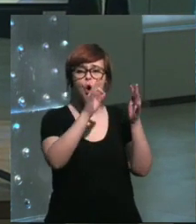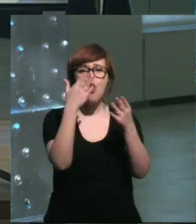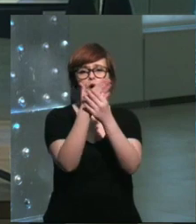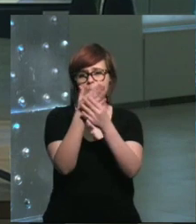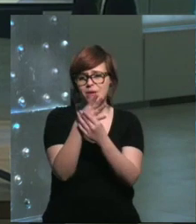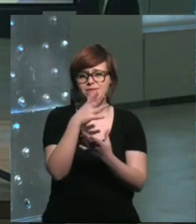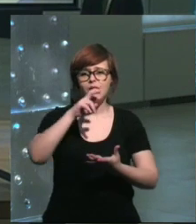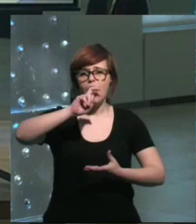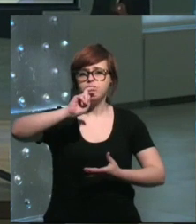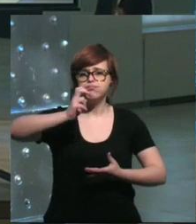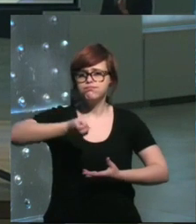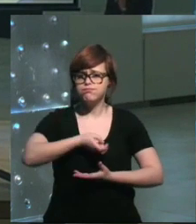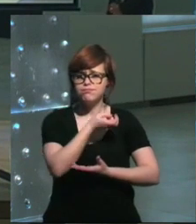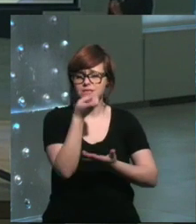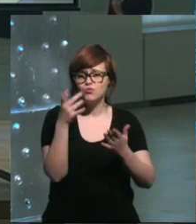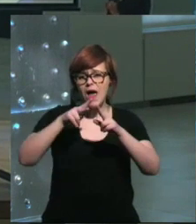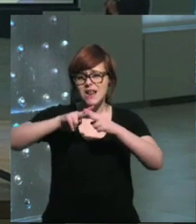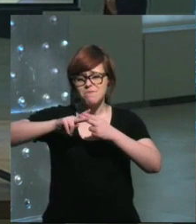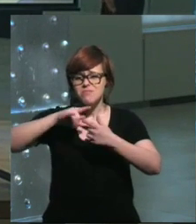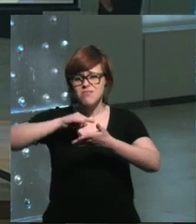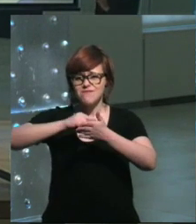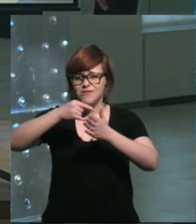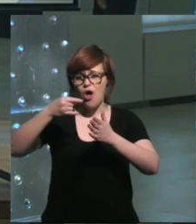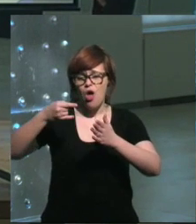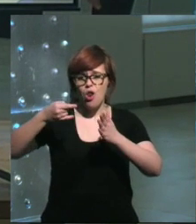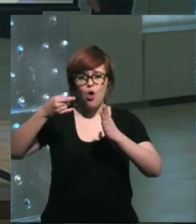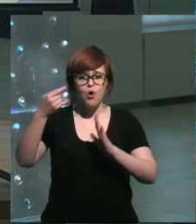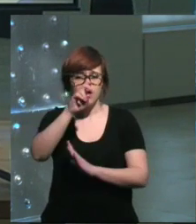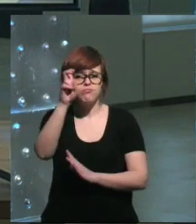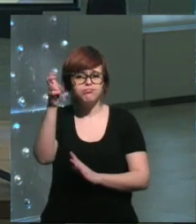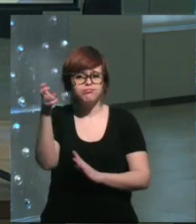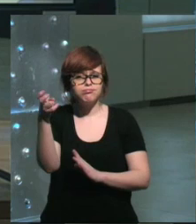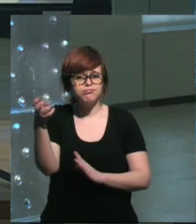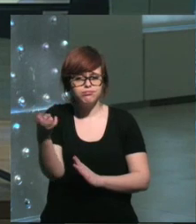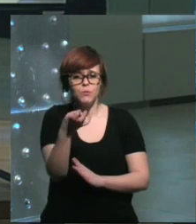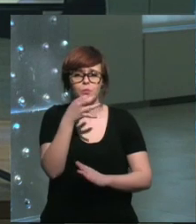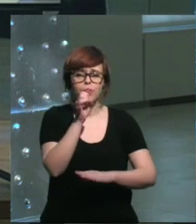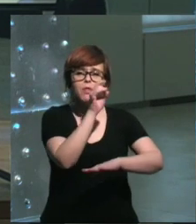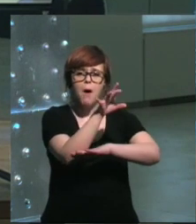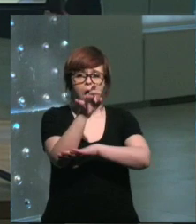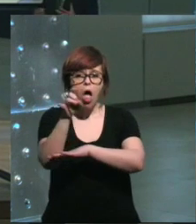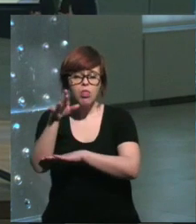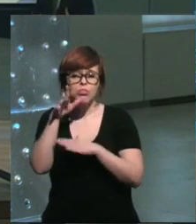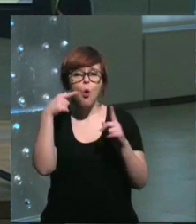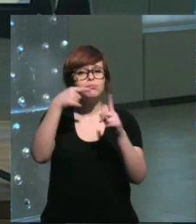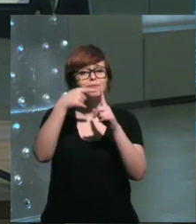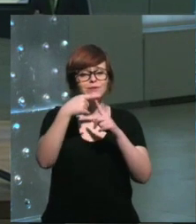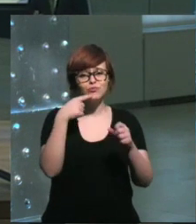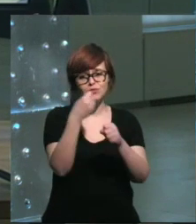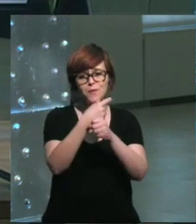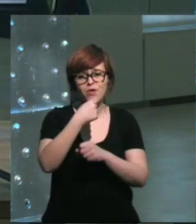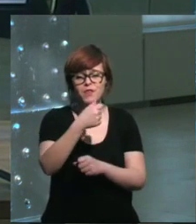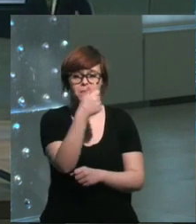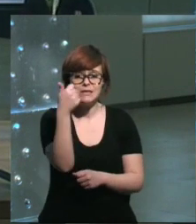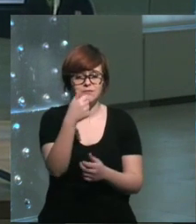carpetas o incluso con herramientas tecnológicas que permitían facilitar la labor y, por supuesto, crear nuevas actividades e